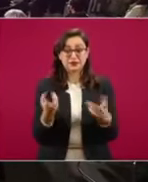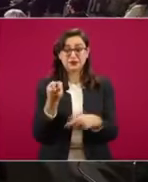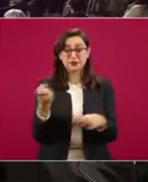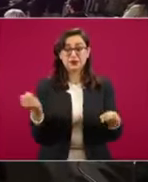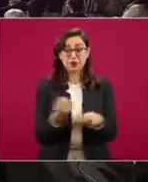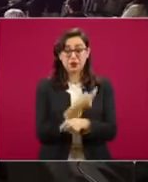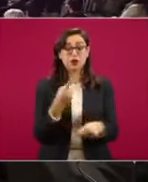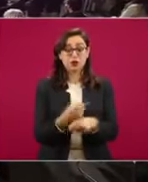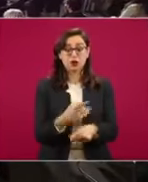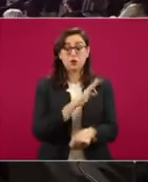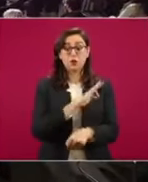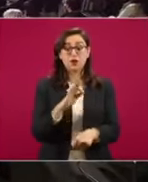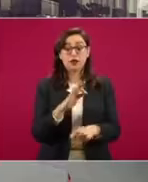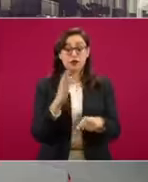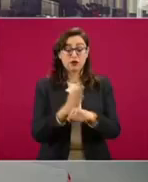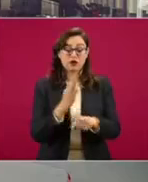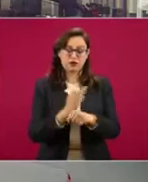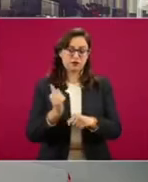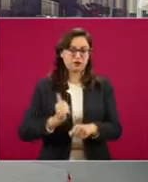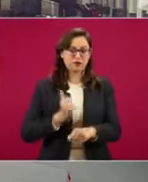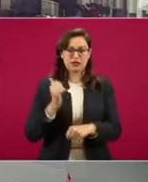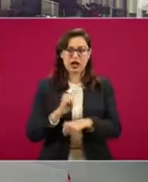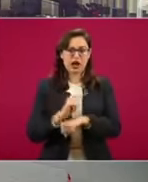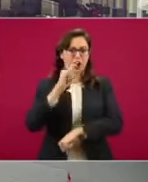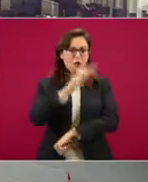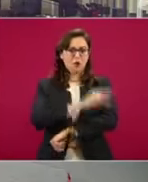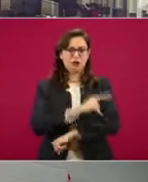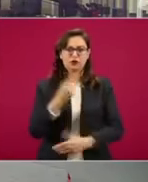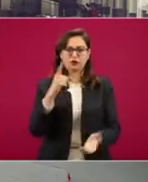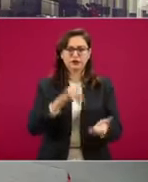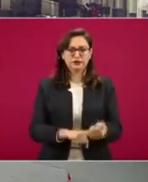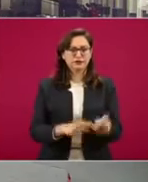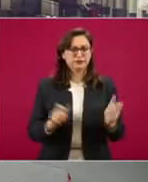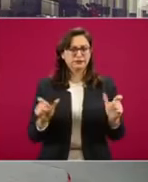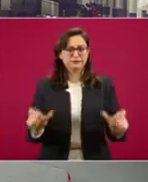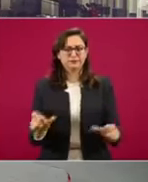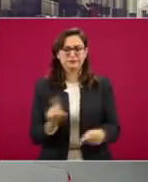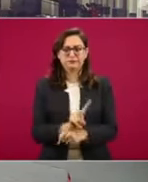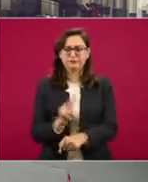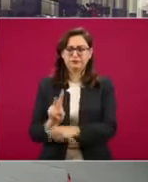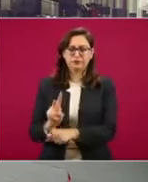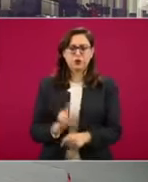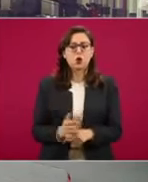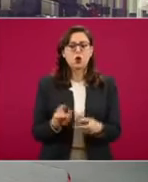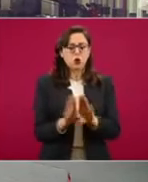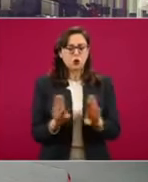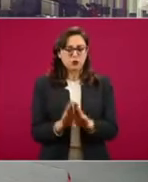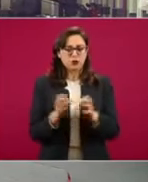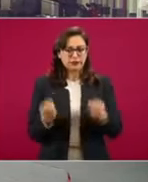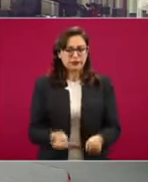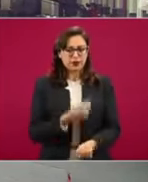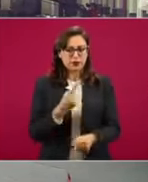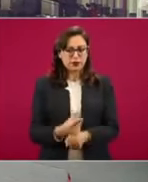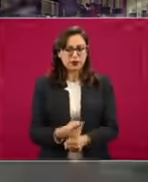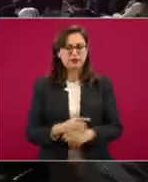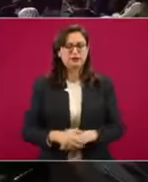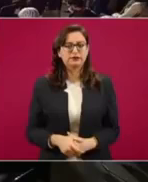para revisar la seguridad que se tiene en los aeropuertos eh para las las empresas de outsourcing sí